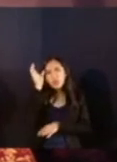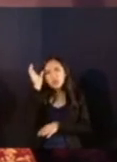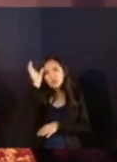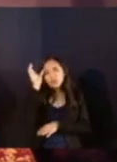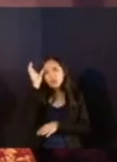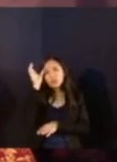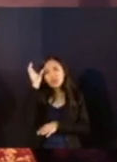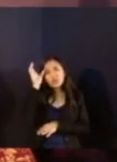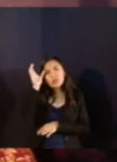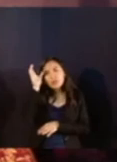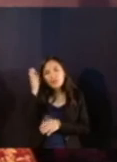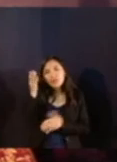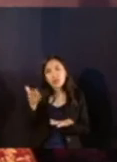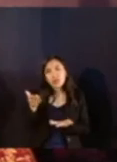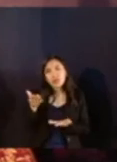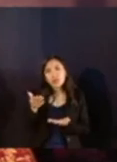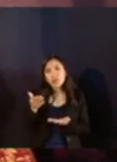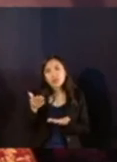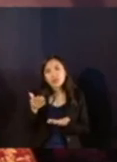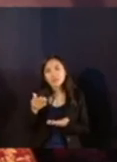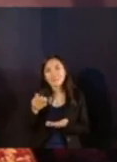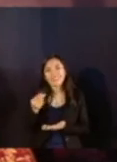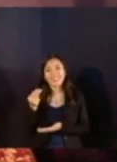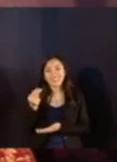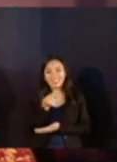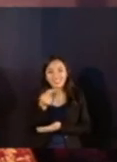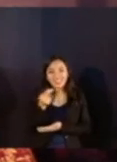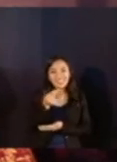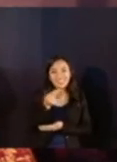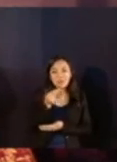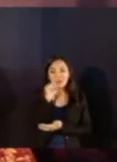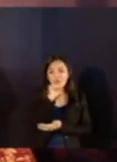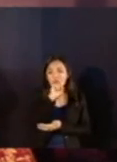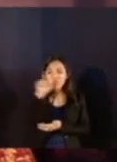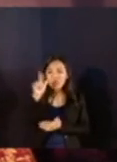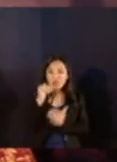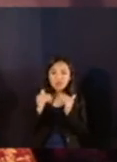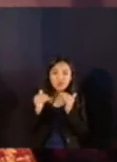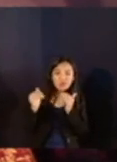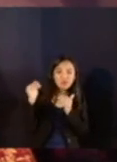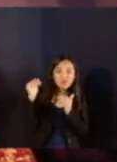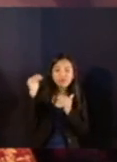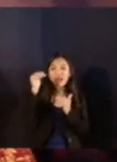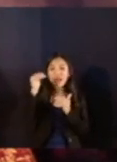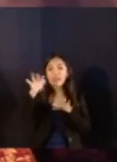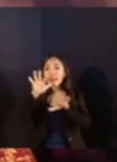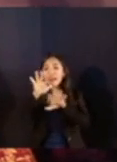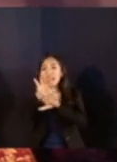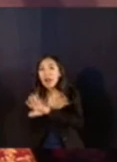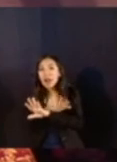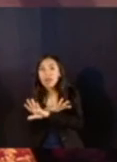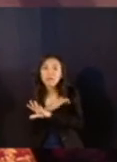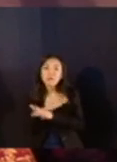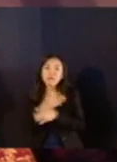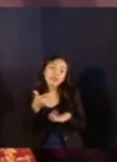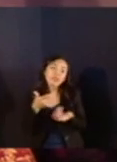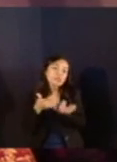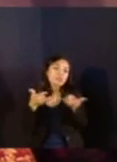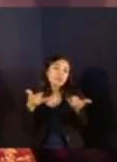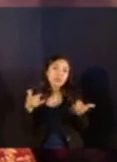necesidad de la excelencia y de la adaptación al cambio histórico que